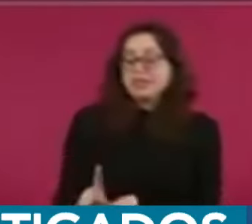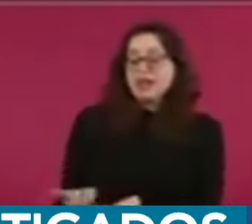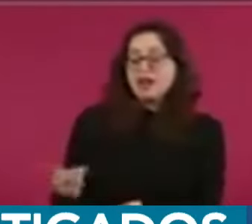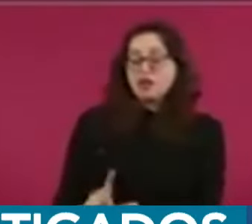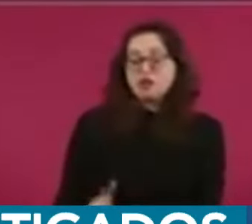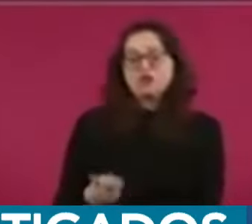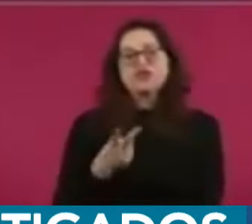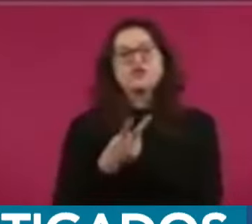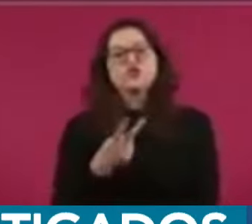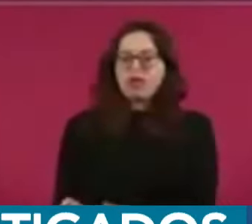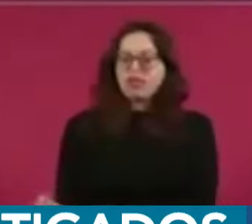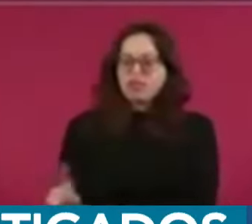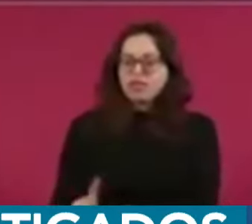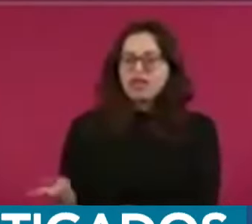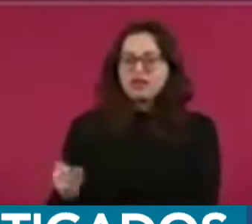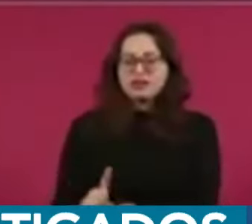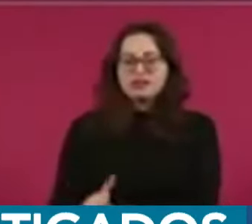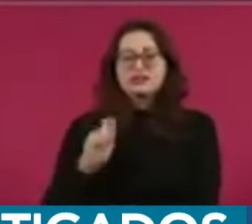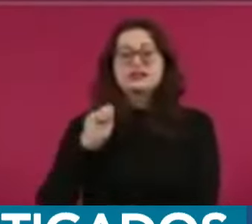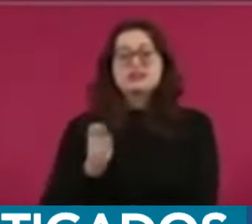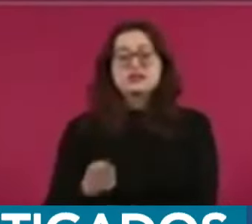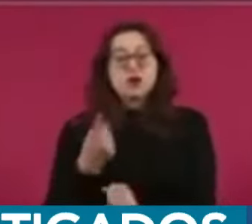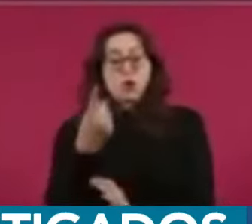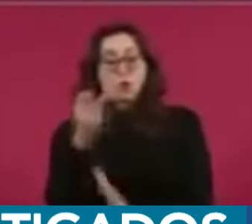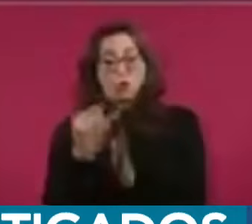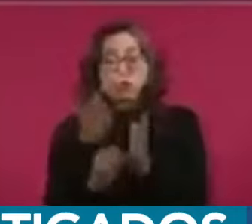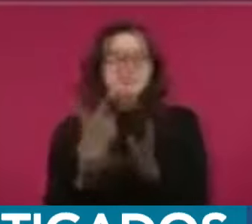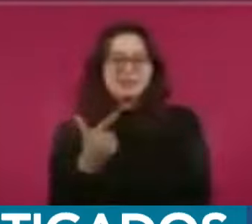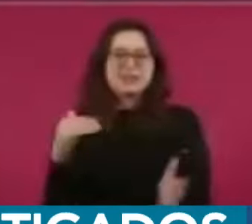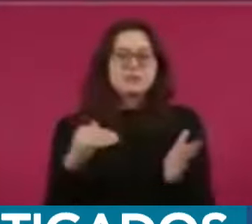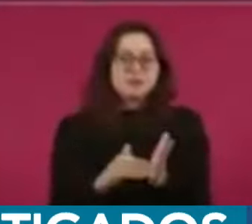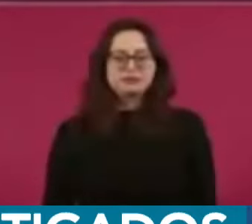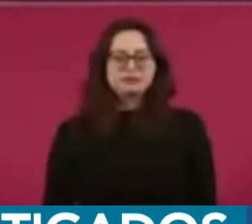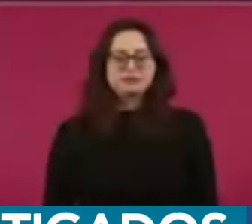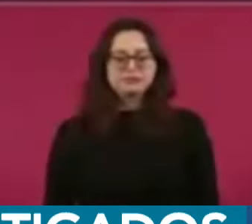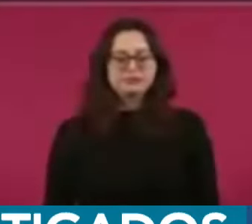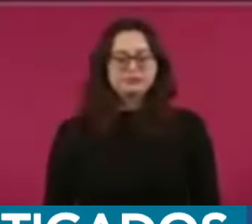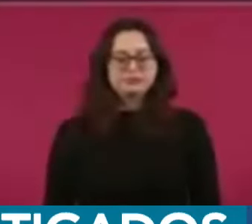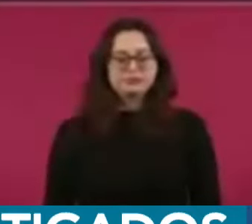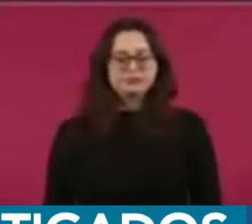Baker Hughes con contratos por hasta 870 millones de dólares.